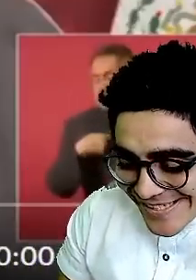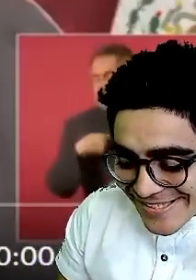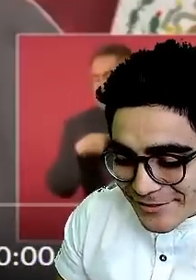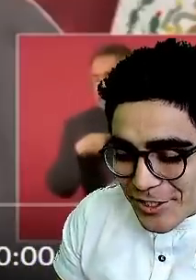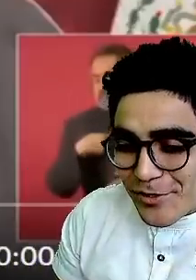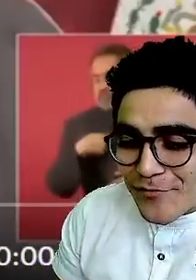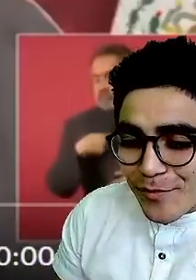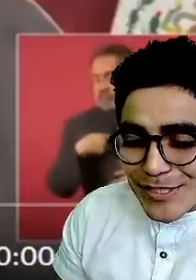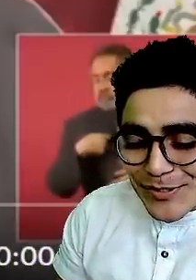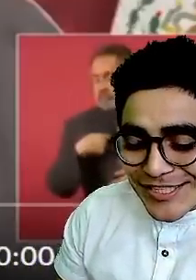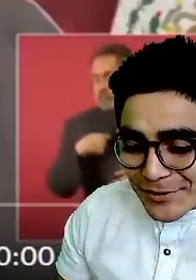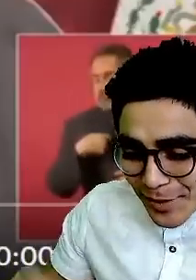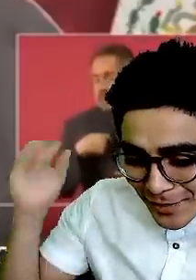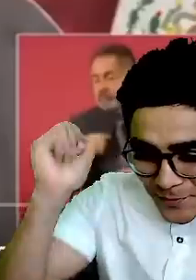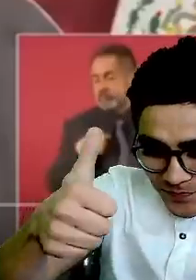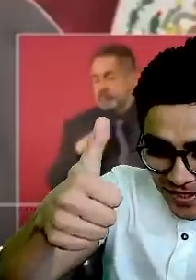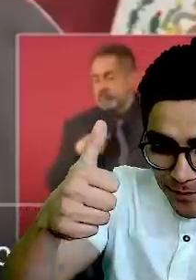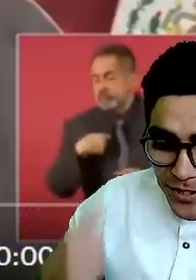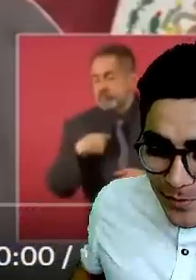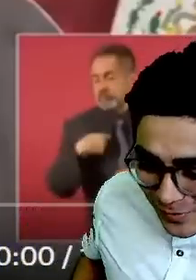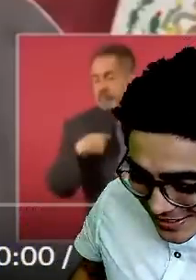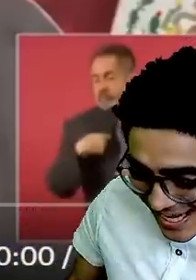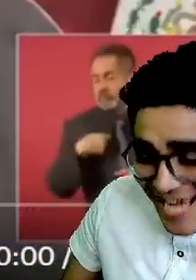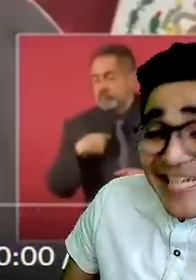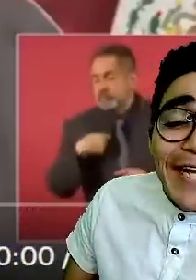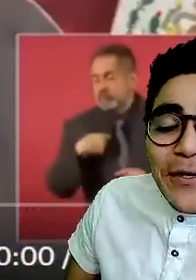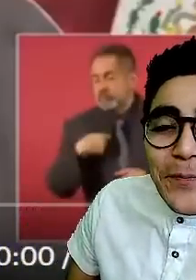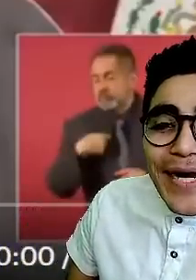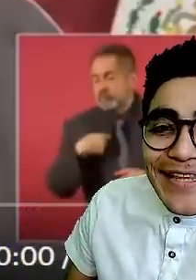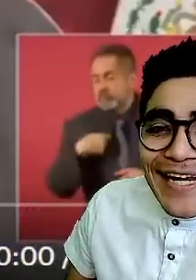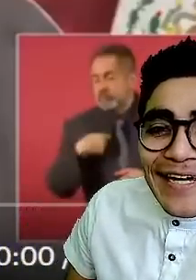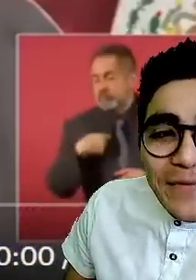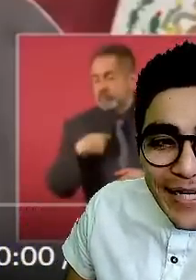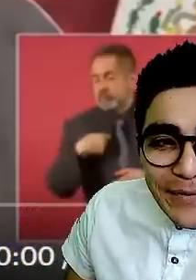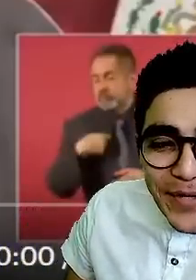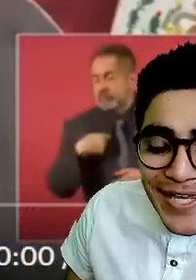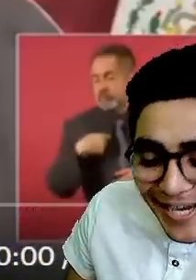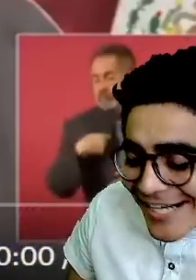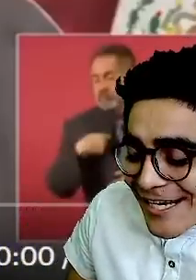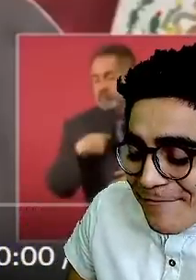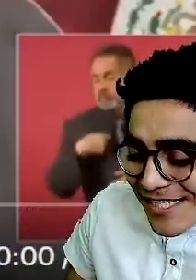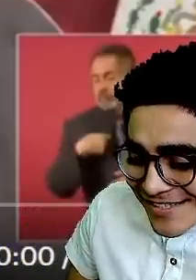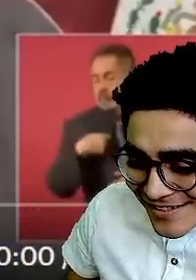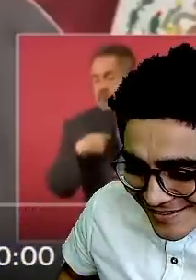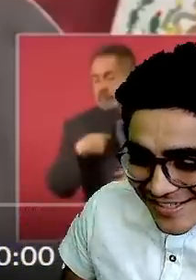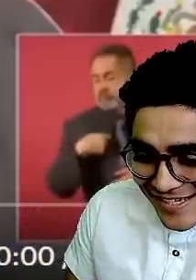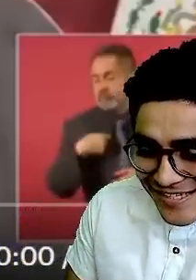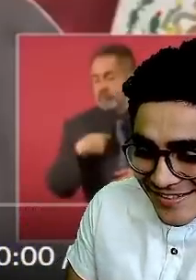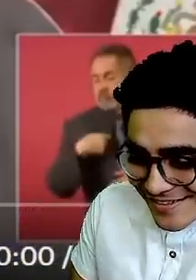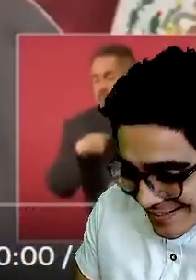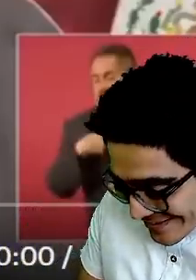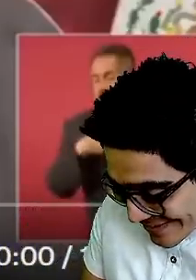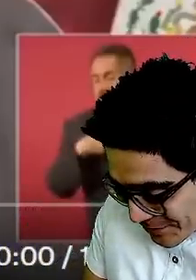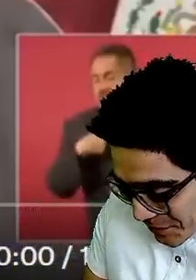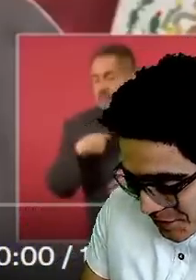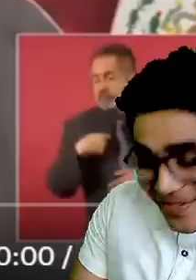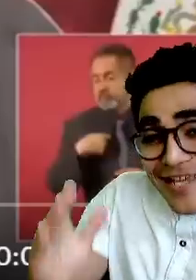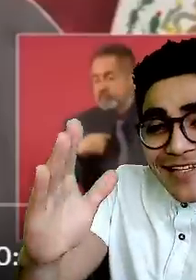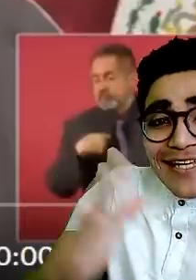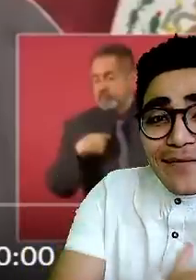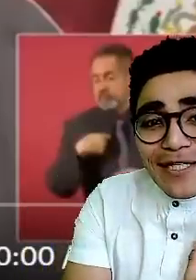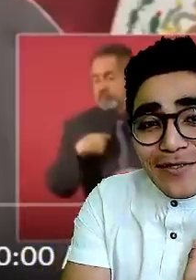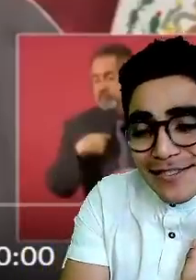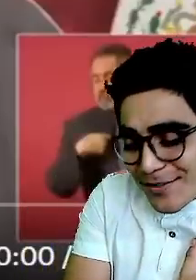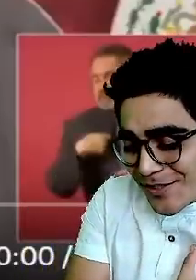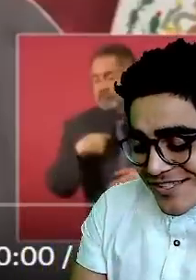antes de irnos leyendo la información si es de tu agrado apóyame con ese like compártela para que pueda llegar a más gente y se entere de esta situación